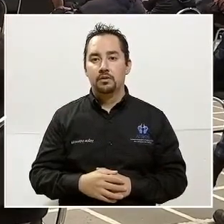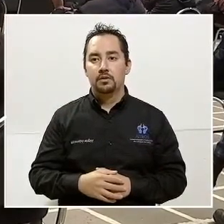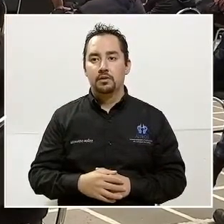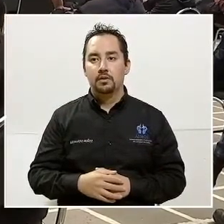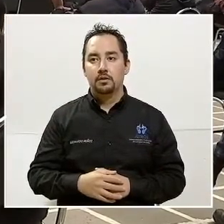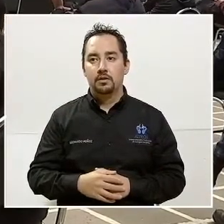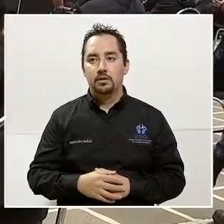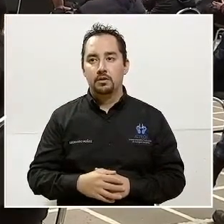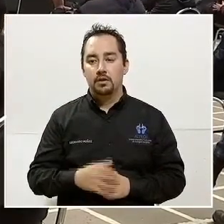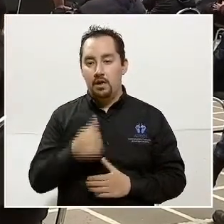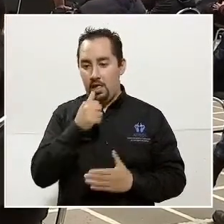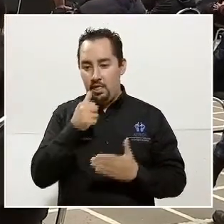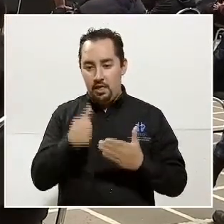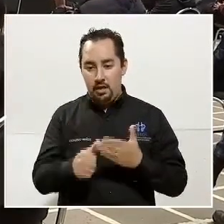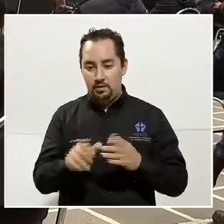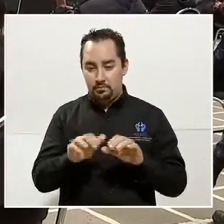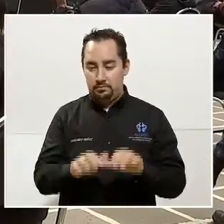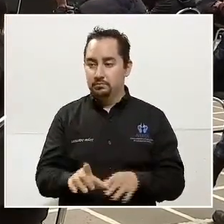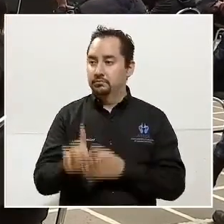al presidente de Israel,